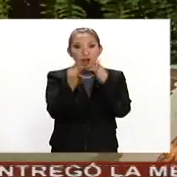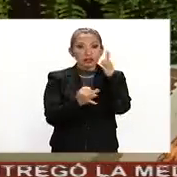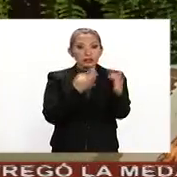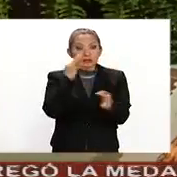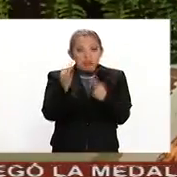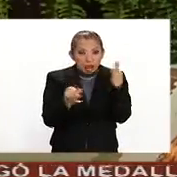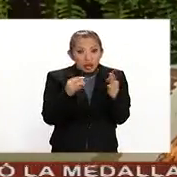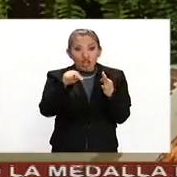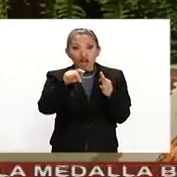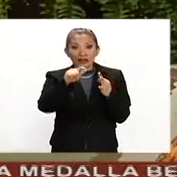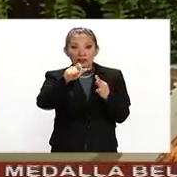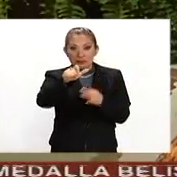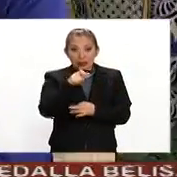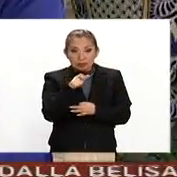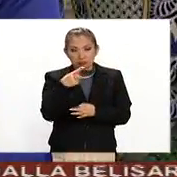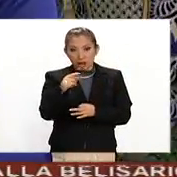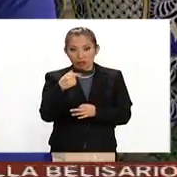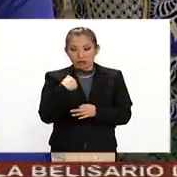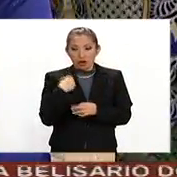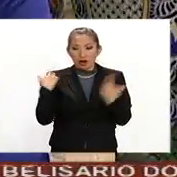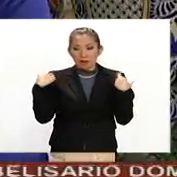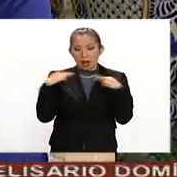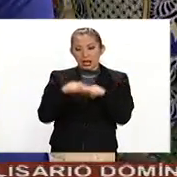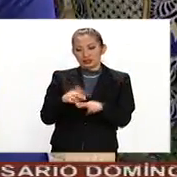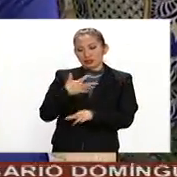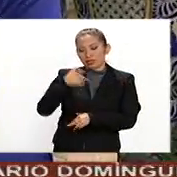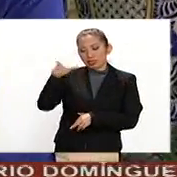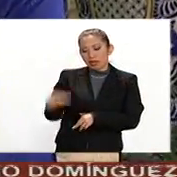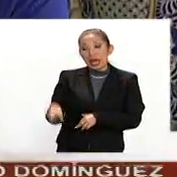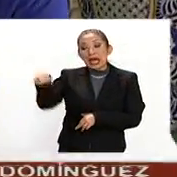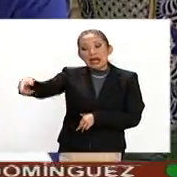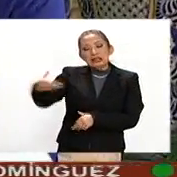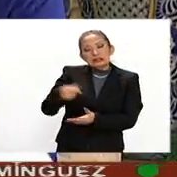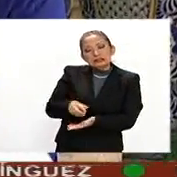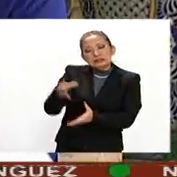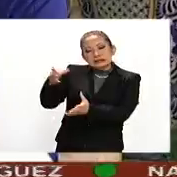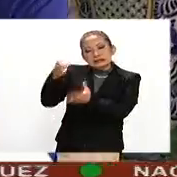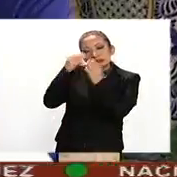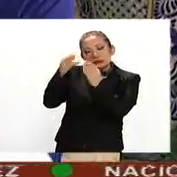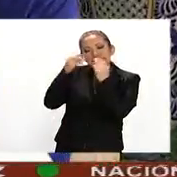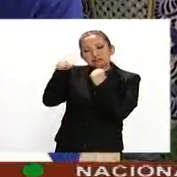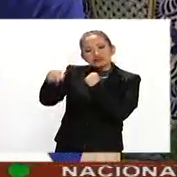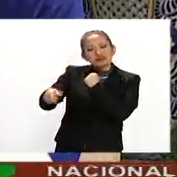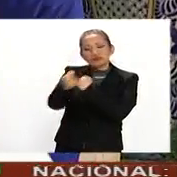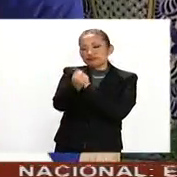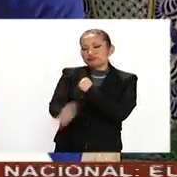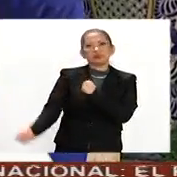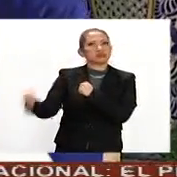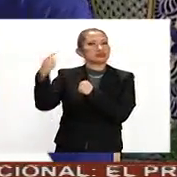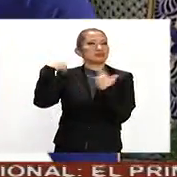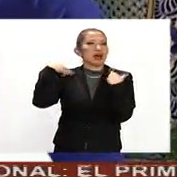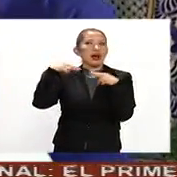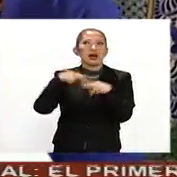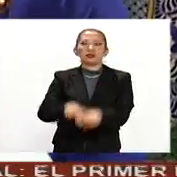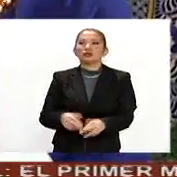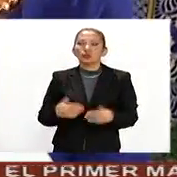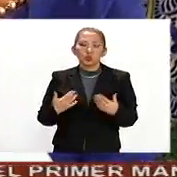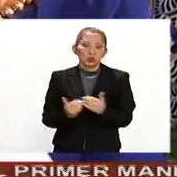noticiero Notimex, pero tenía yo a mi maestro. Y él me enseñó, un maestrazo